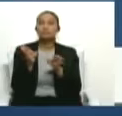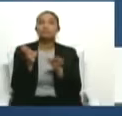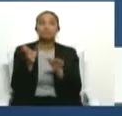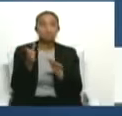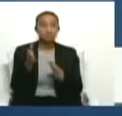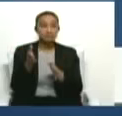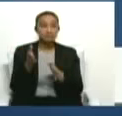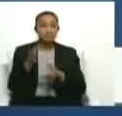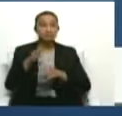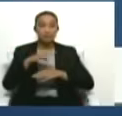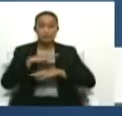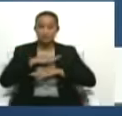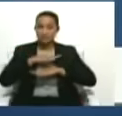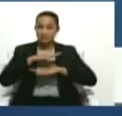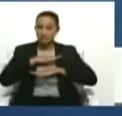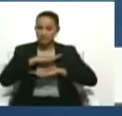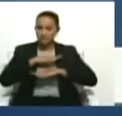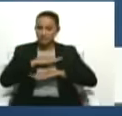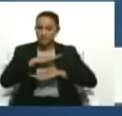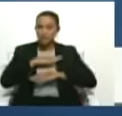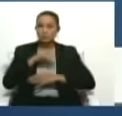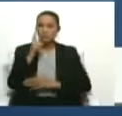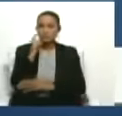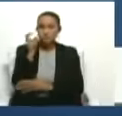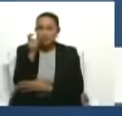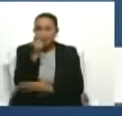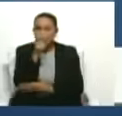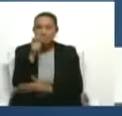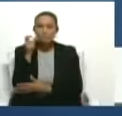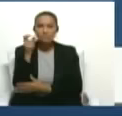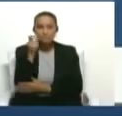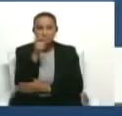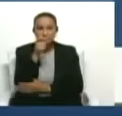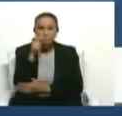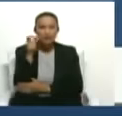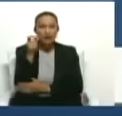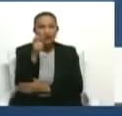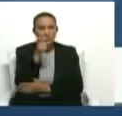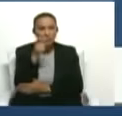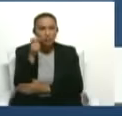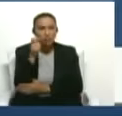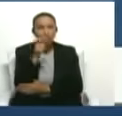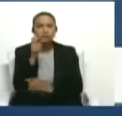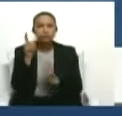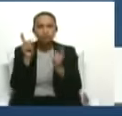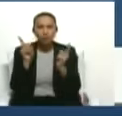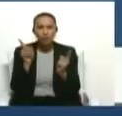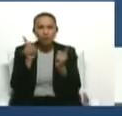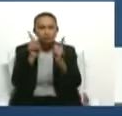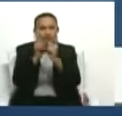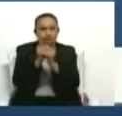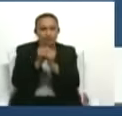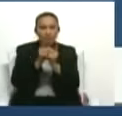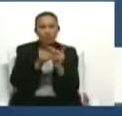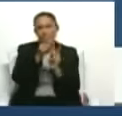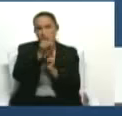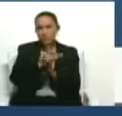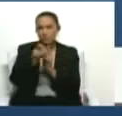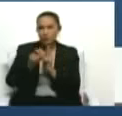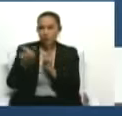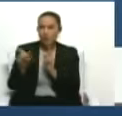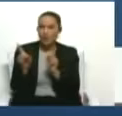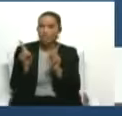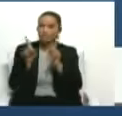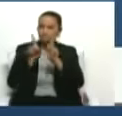su origen, desde la parte orgánica y estructural, acercar con eficiencia a la gente. Por ello, el